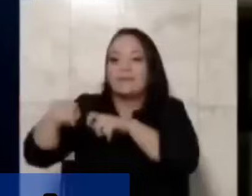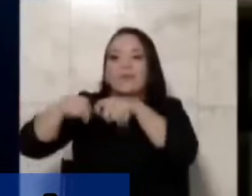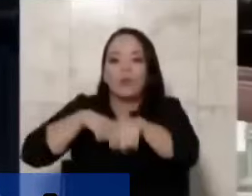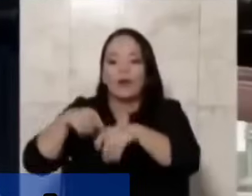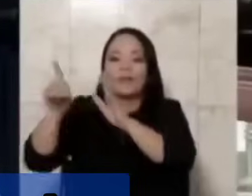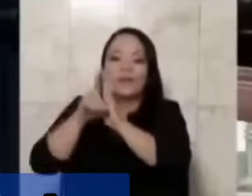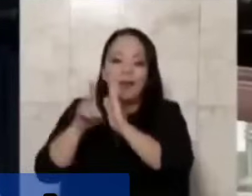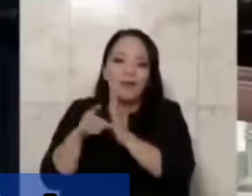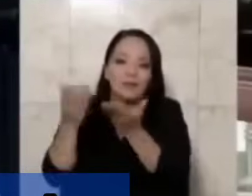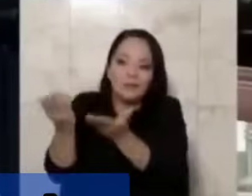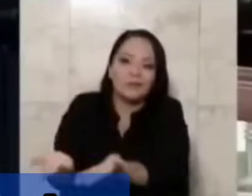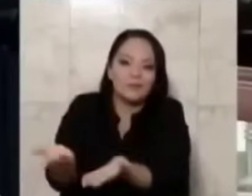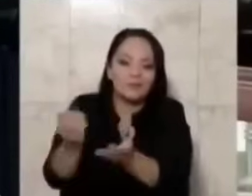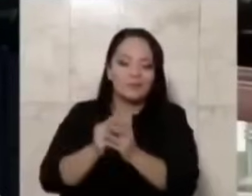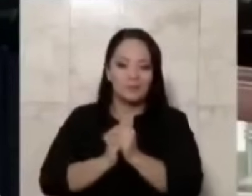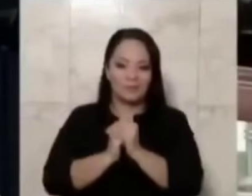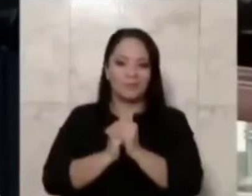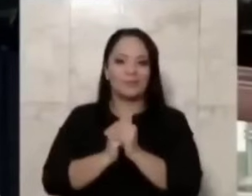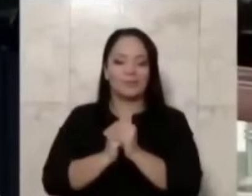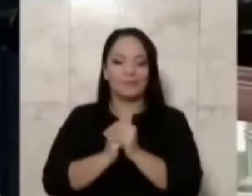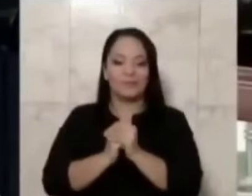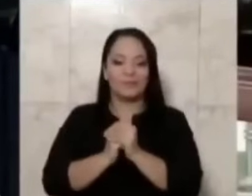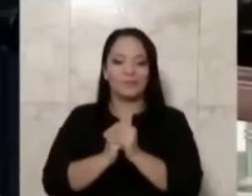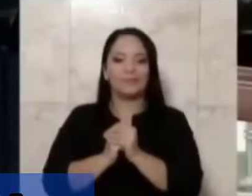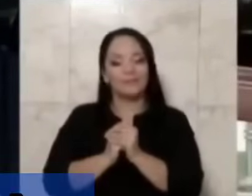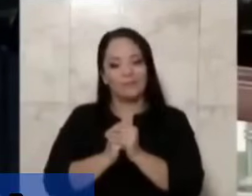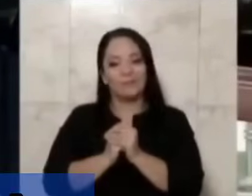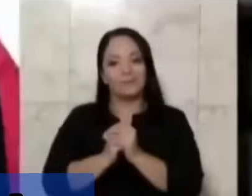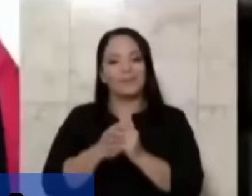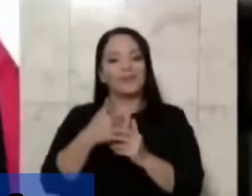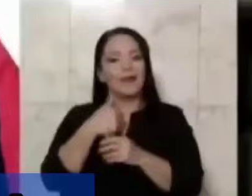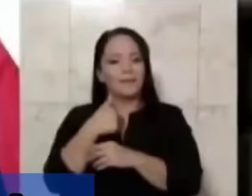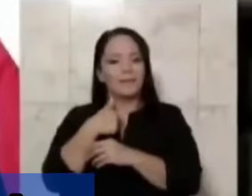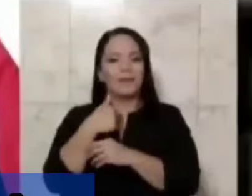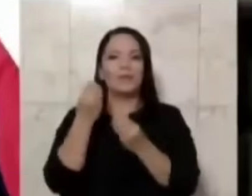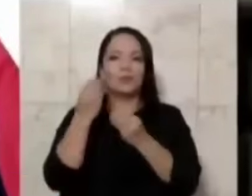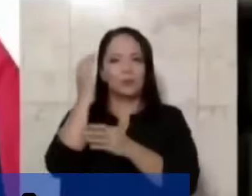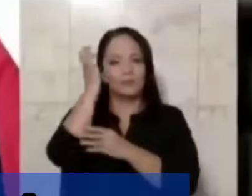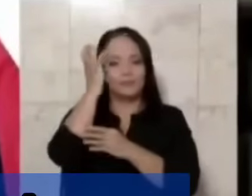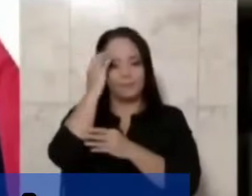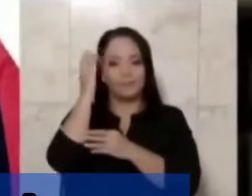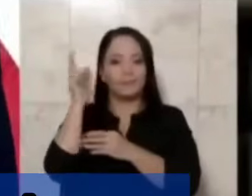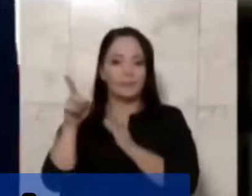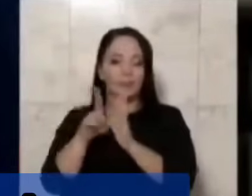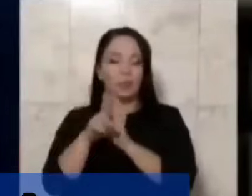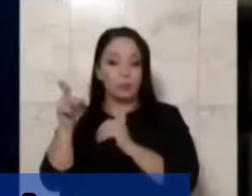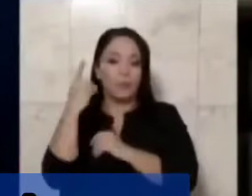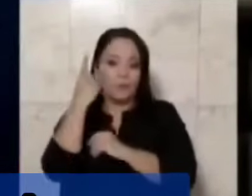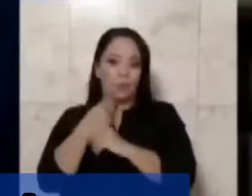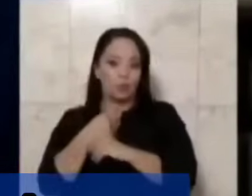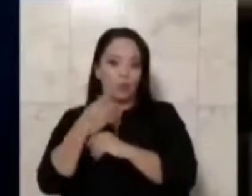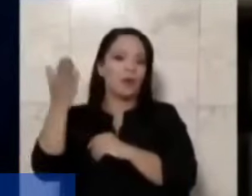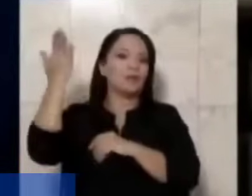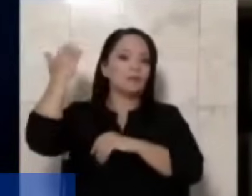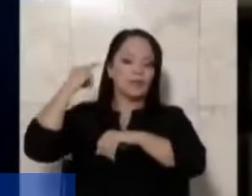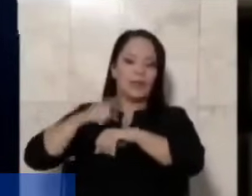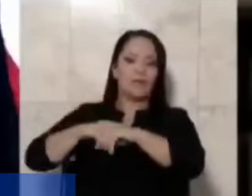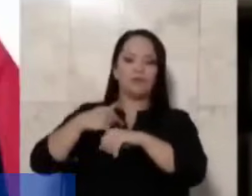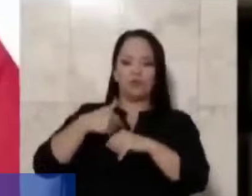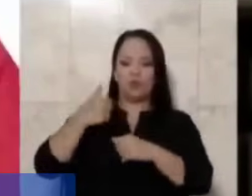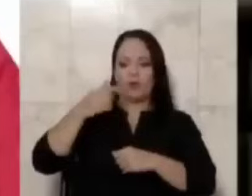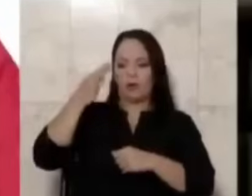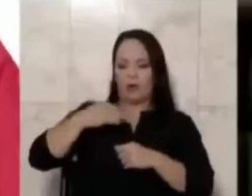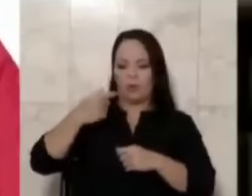derechos fundamentales? Por eso a mí lo que me ha preocupado de la ley, porque usted me preguntó hace tiempo, cuando yo era